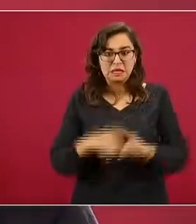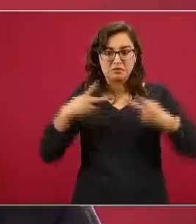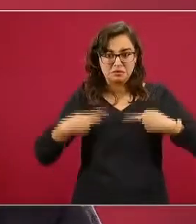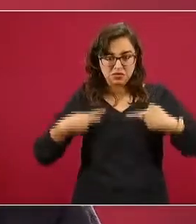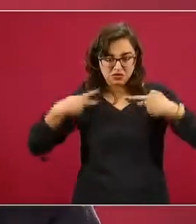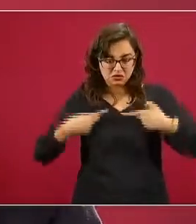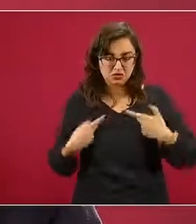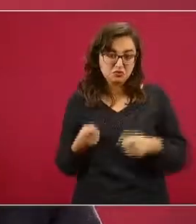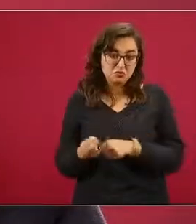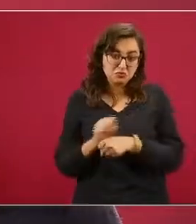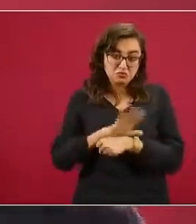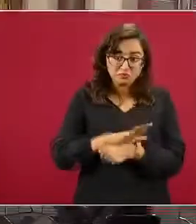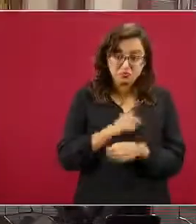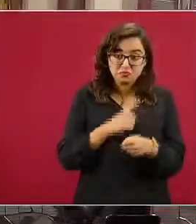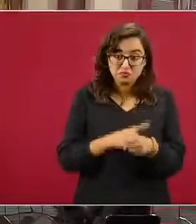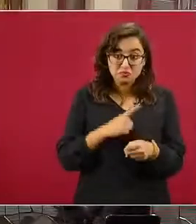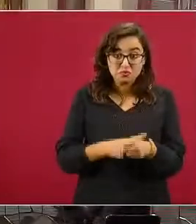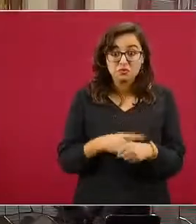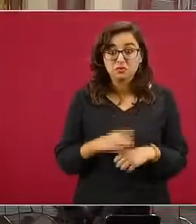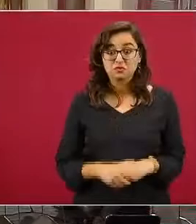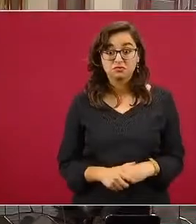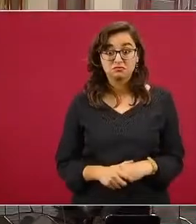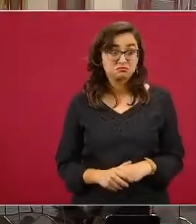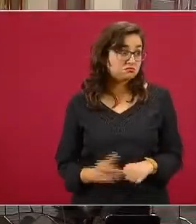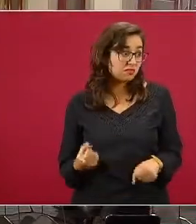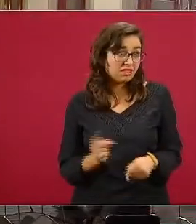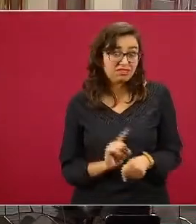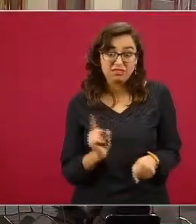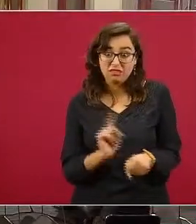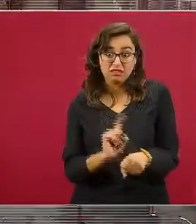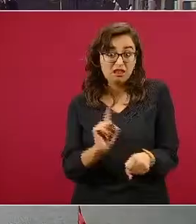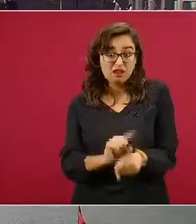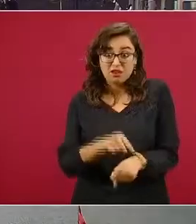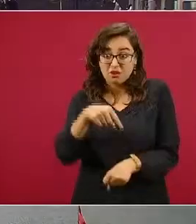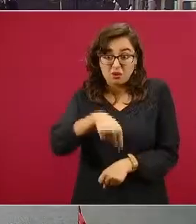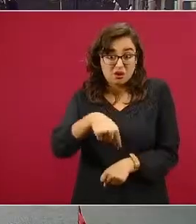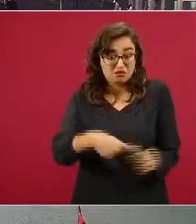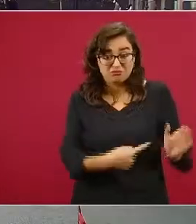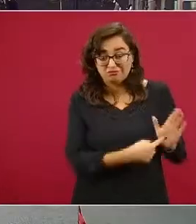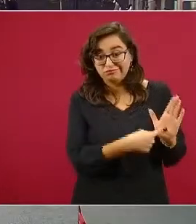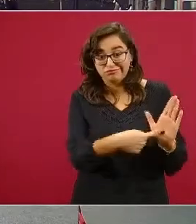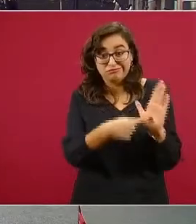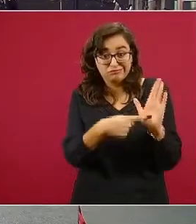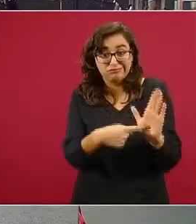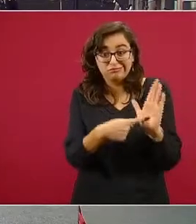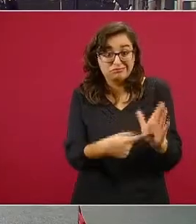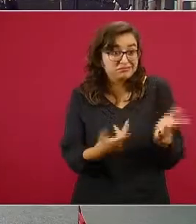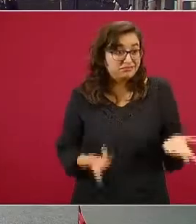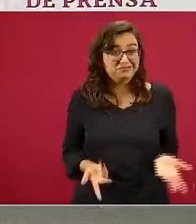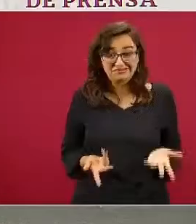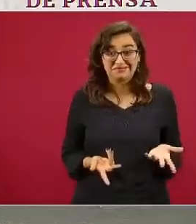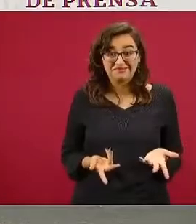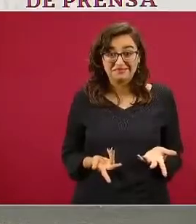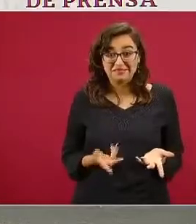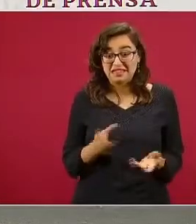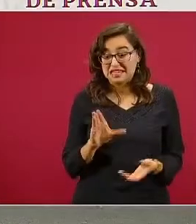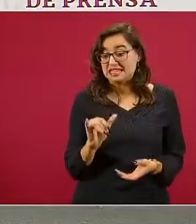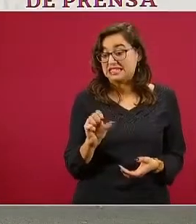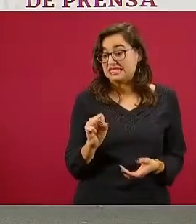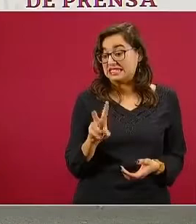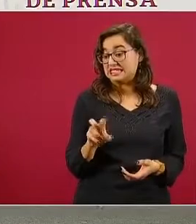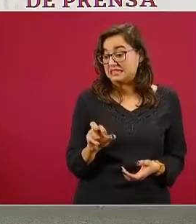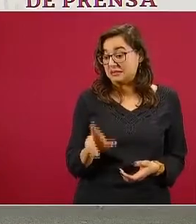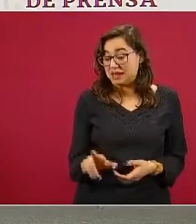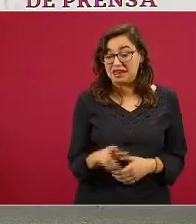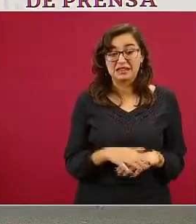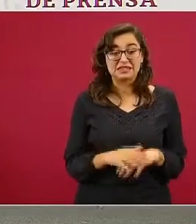COVID. Lo que presentamos aquí todos los días proviene de un registro de personas con COVID. Se llama SISBER, Sistema